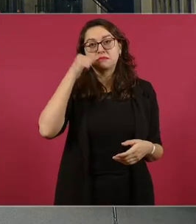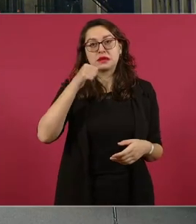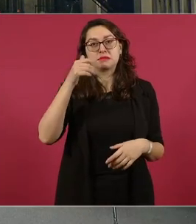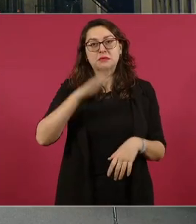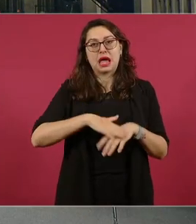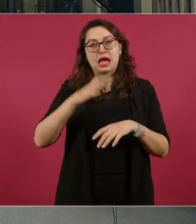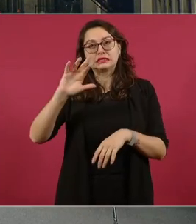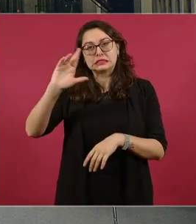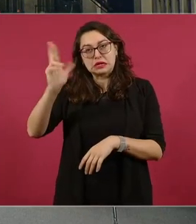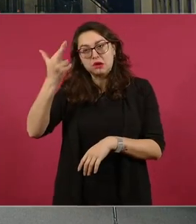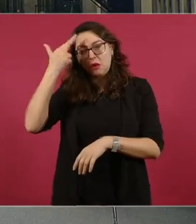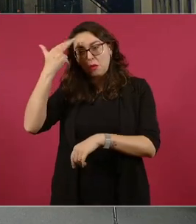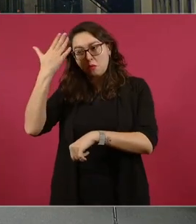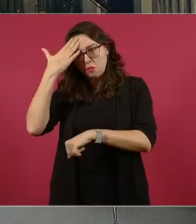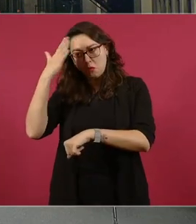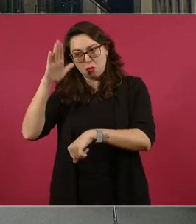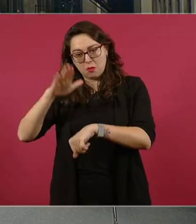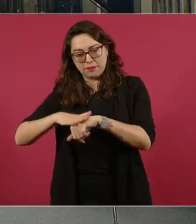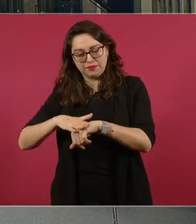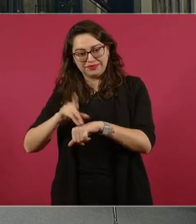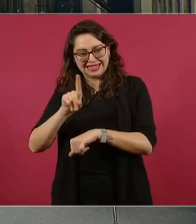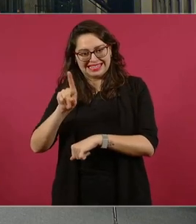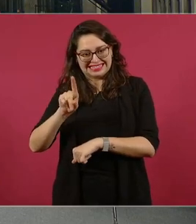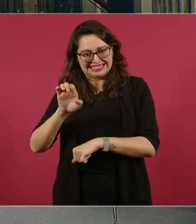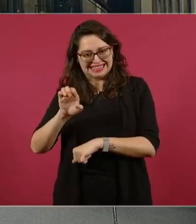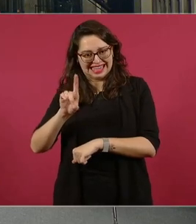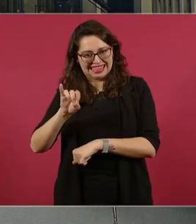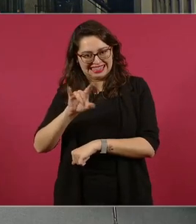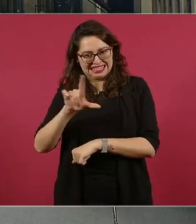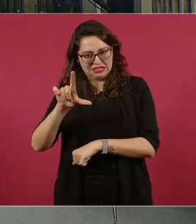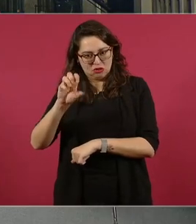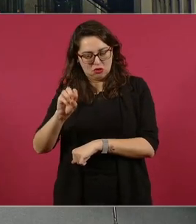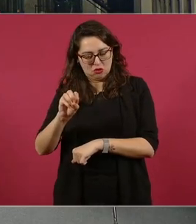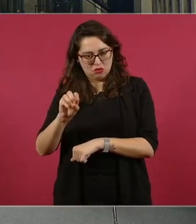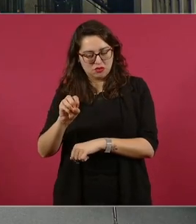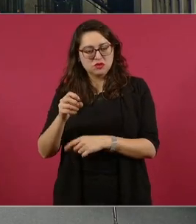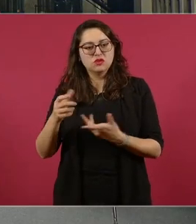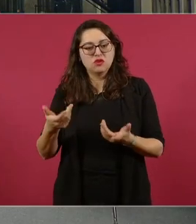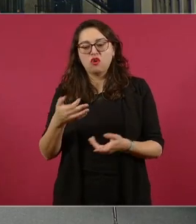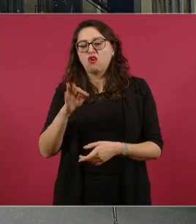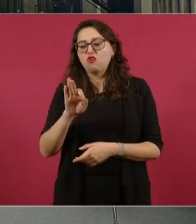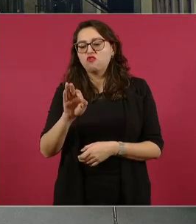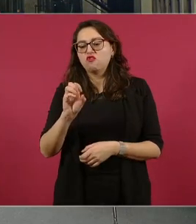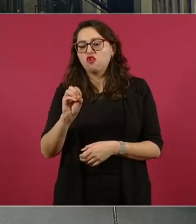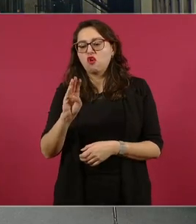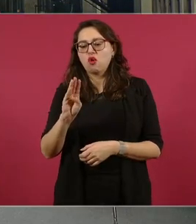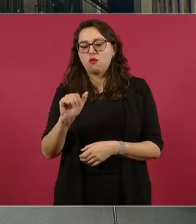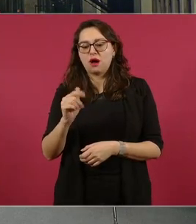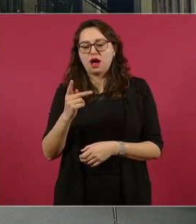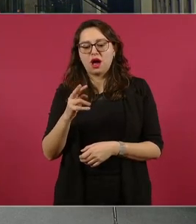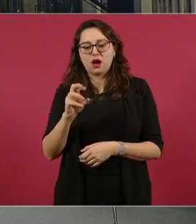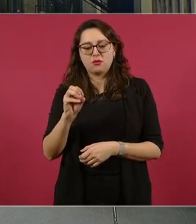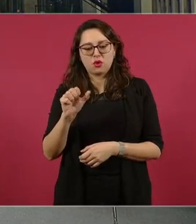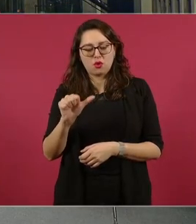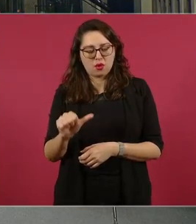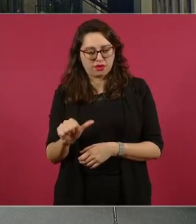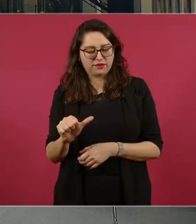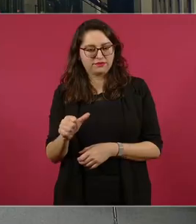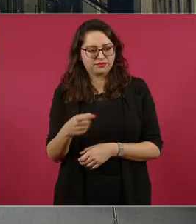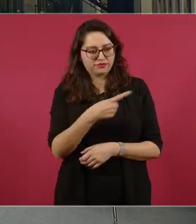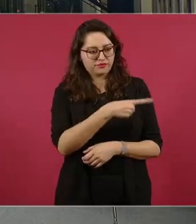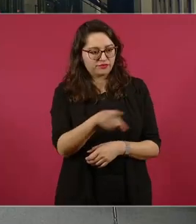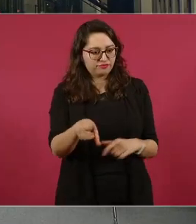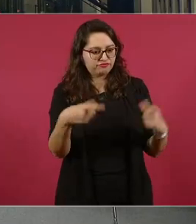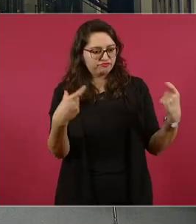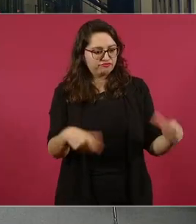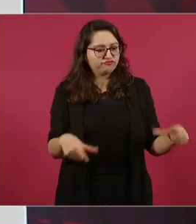Zedillo, que convirtió las deudas privadas también de banqueros y de empresarios en